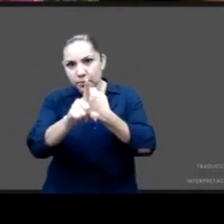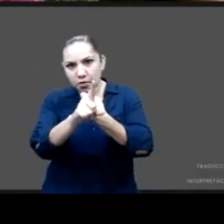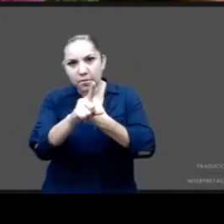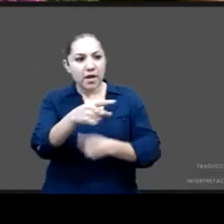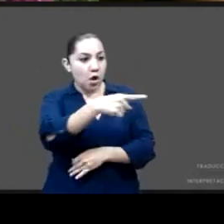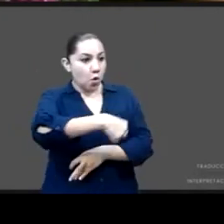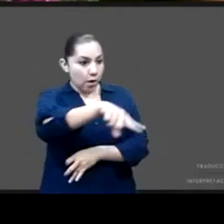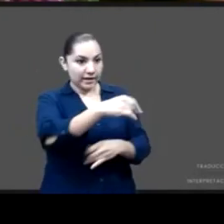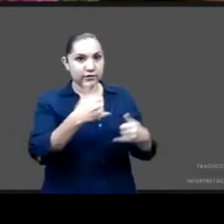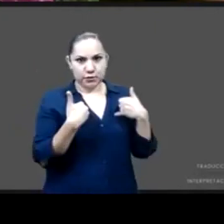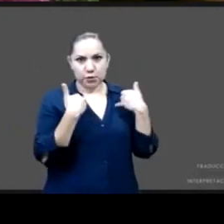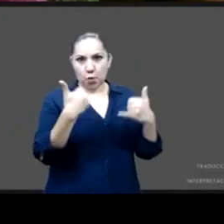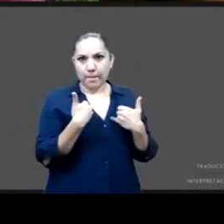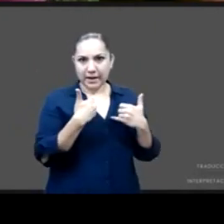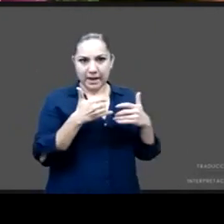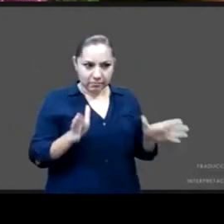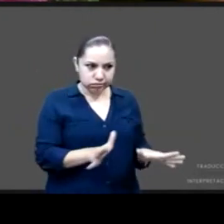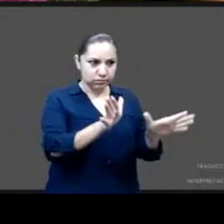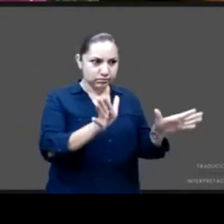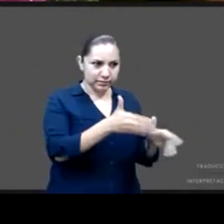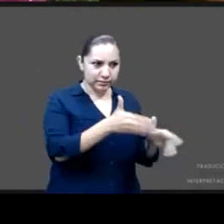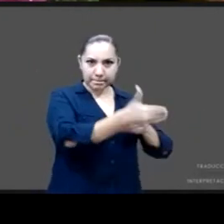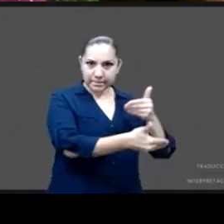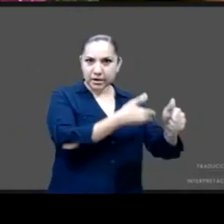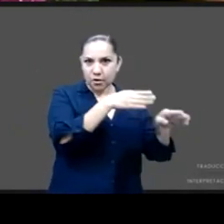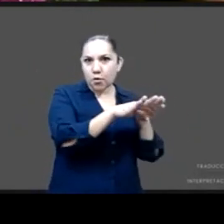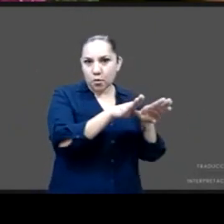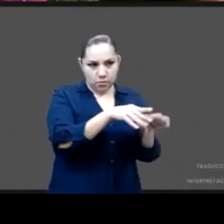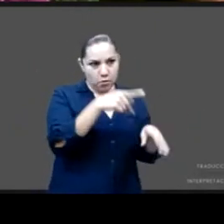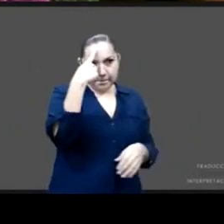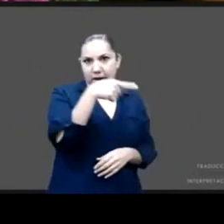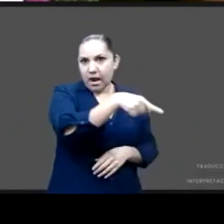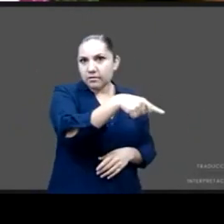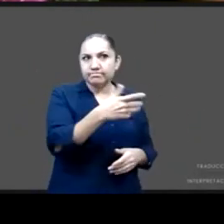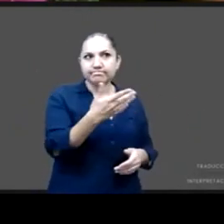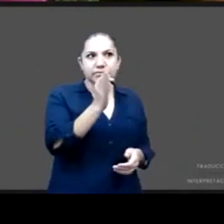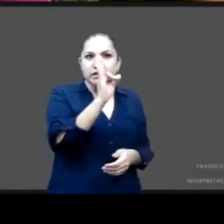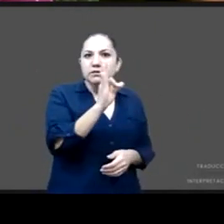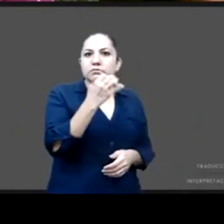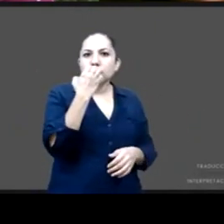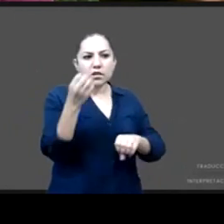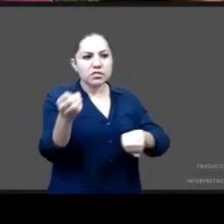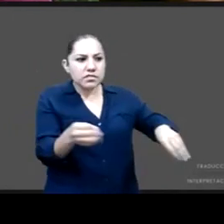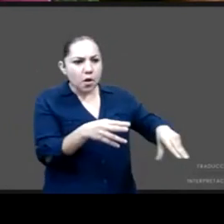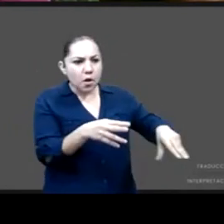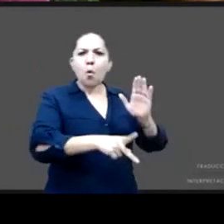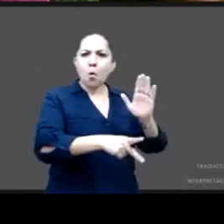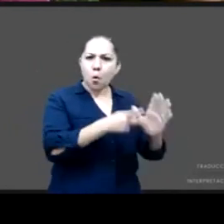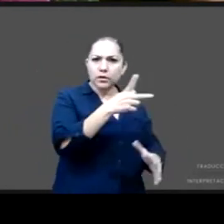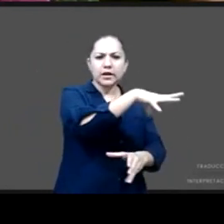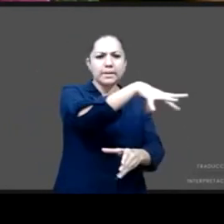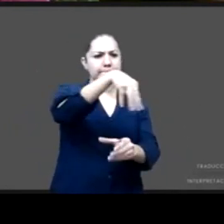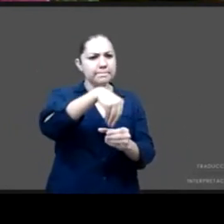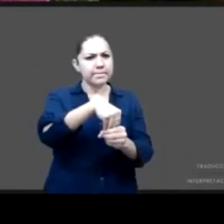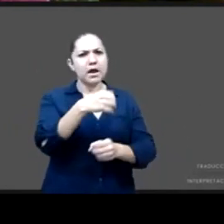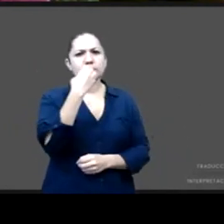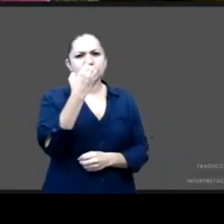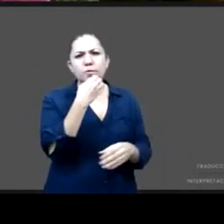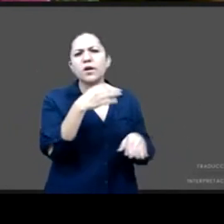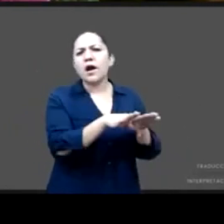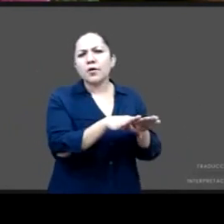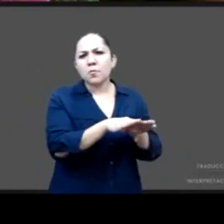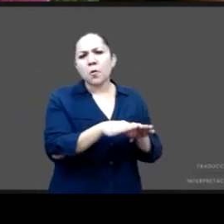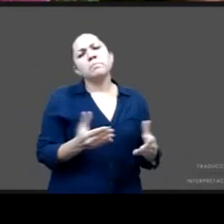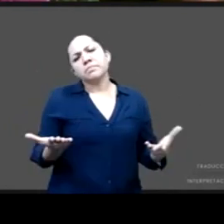deserten o reingresarlos en escuelas si es posible? etcétera ¿verdad? entonces tenemos tres minutos